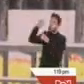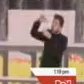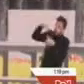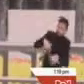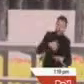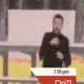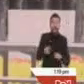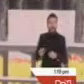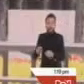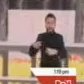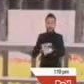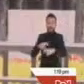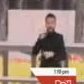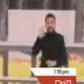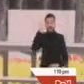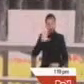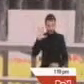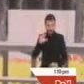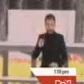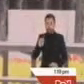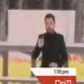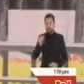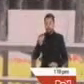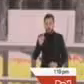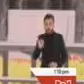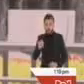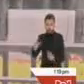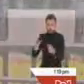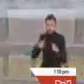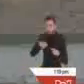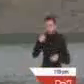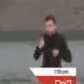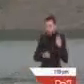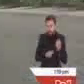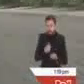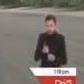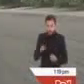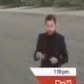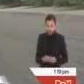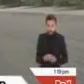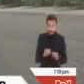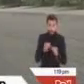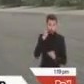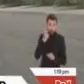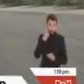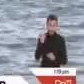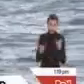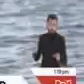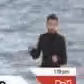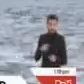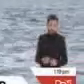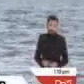Parque Nacional Utría, una comida que ni les digo, comí filete de atún todos los días, delicioso, y su gente, unos chocuanos con una amabilidad y un amor